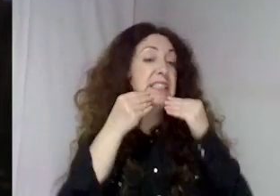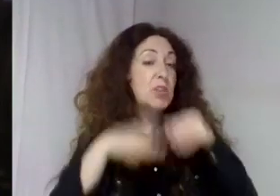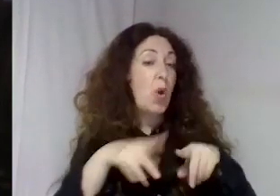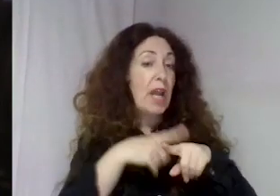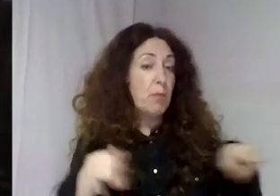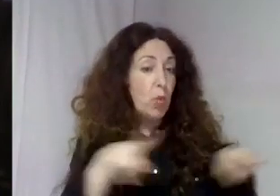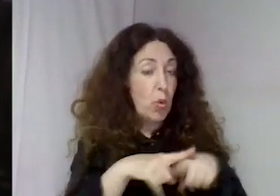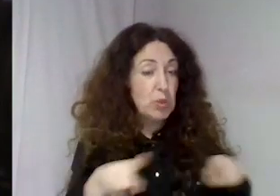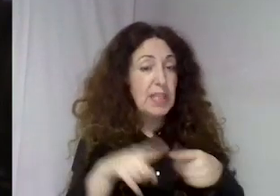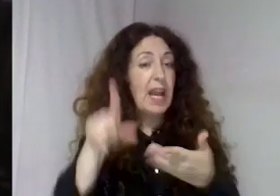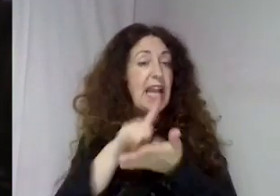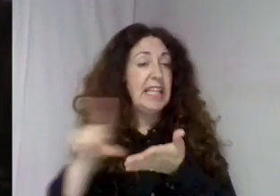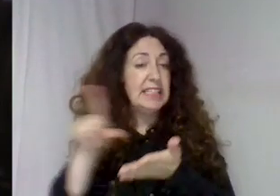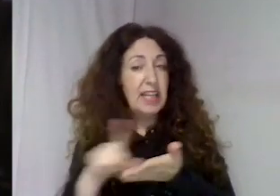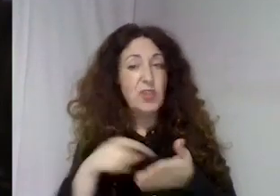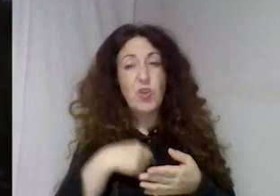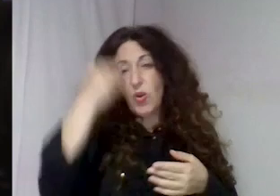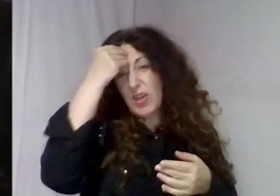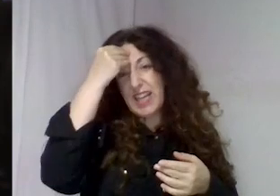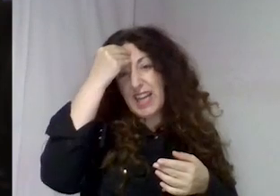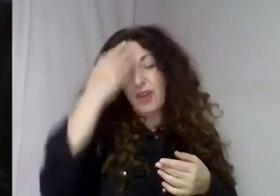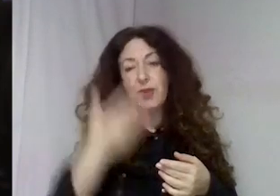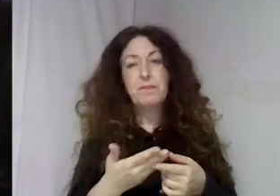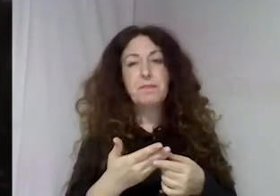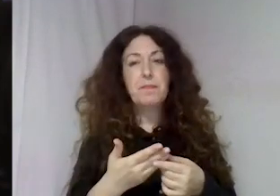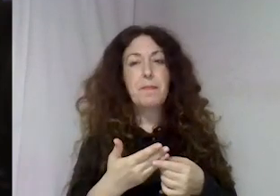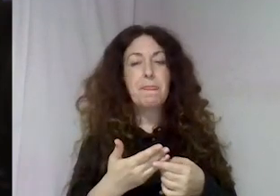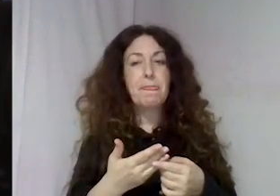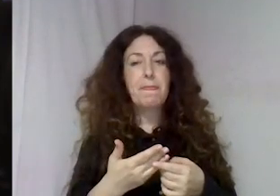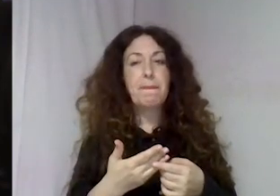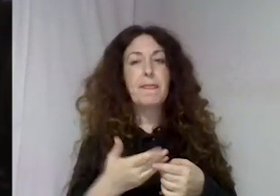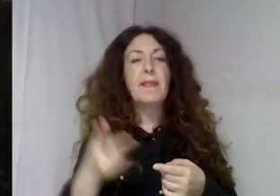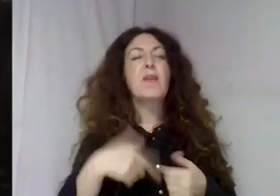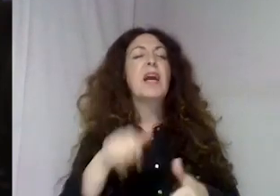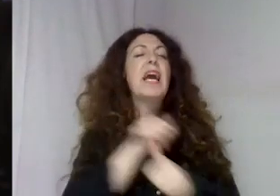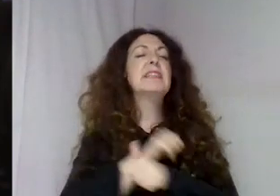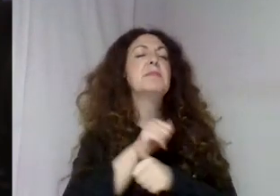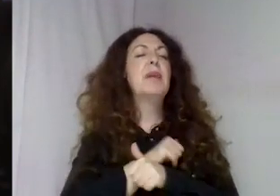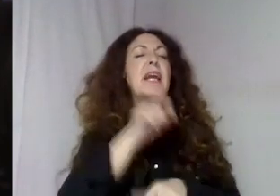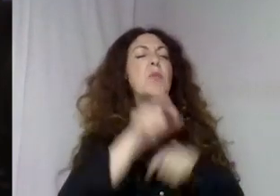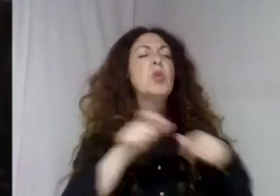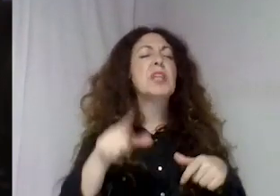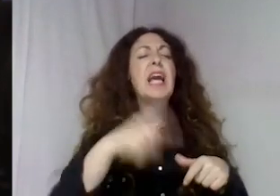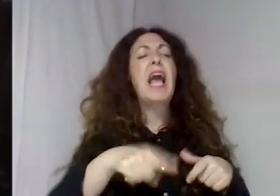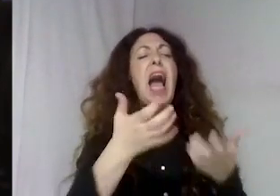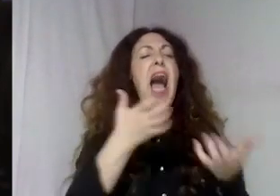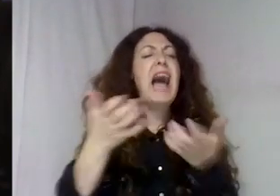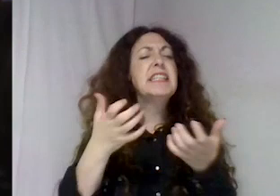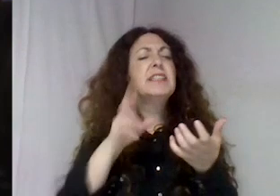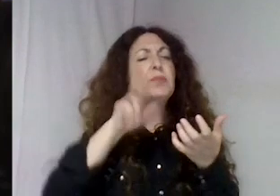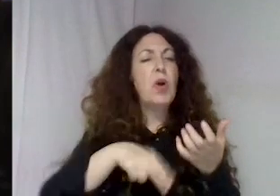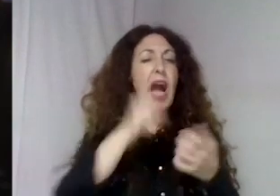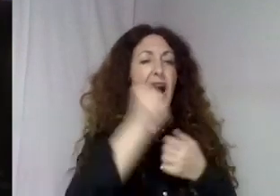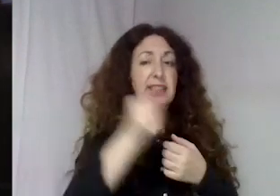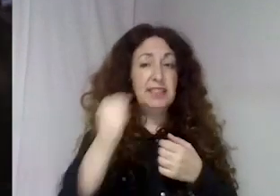por tanto no tienen autoconciencia. O sea, que aquí nos encontramos con una construcción de la autoconciencia particular que es competencia de los artistas. Y